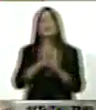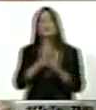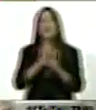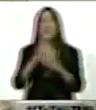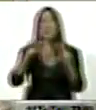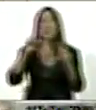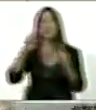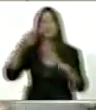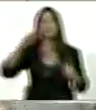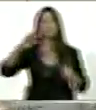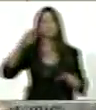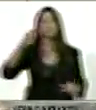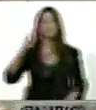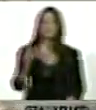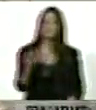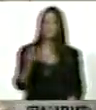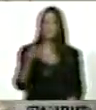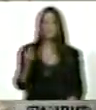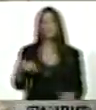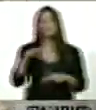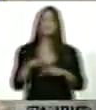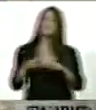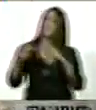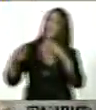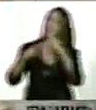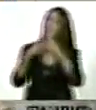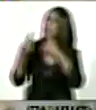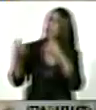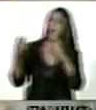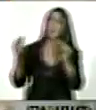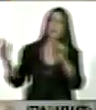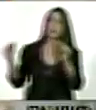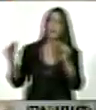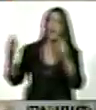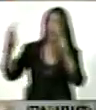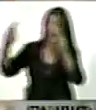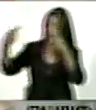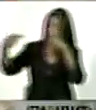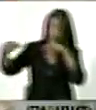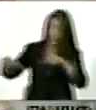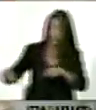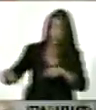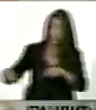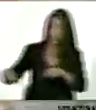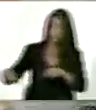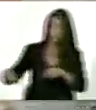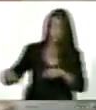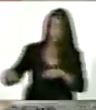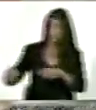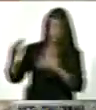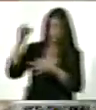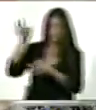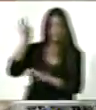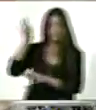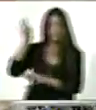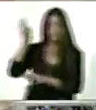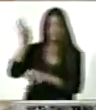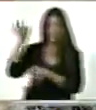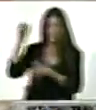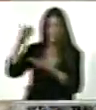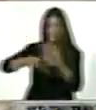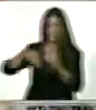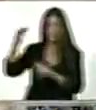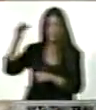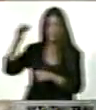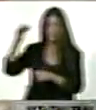discurso. Por una parte se sientan, discuten, conversan, acuerdan documentos como este